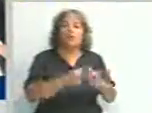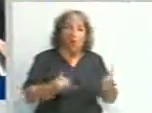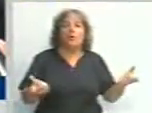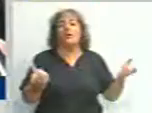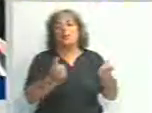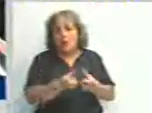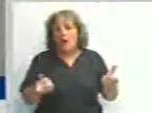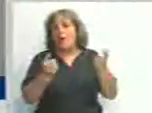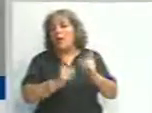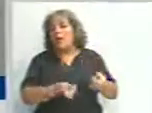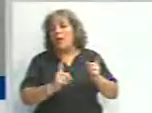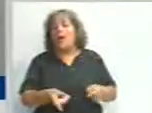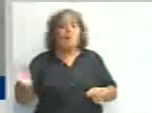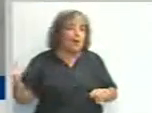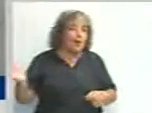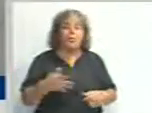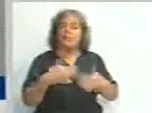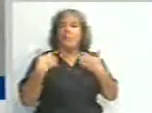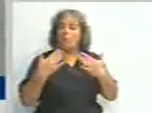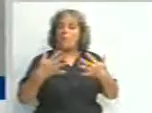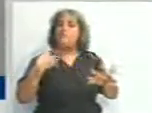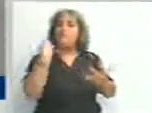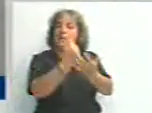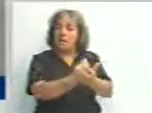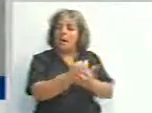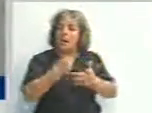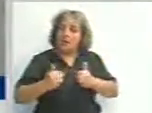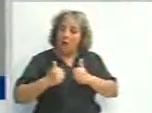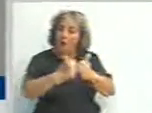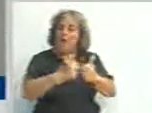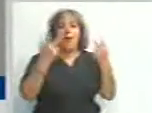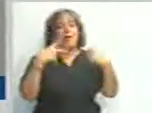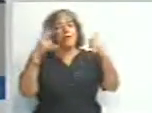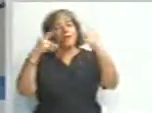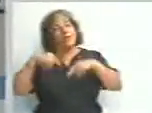reuniones para realmente toda la fuerza poder estar presente y acompañar a los turistas en el verano.